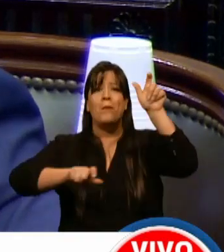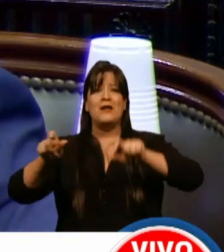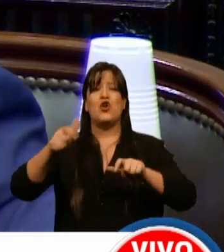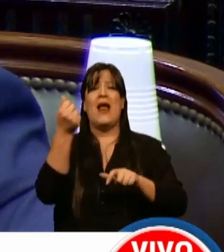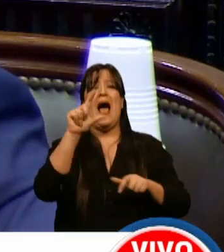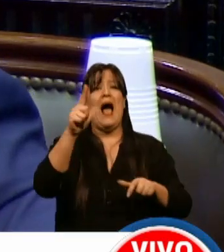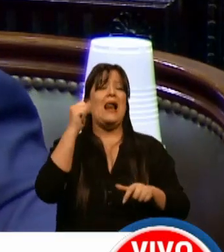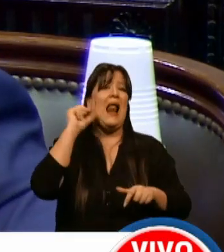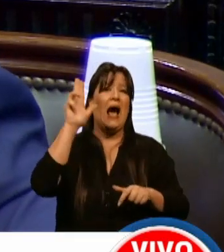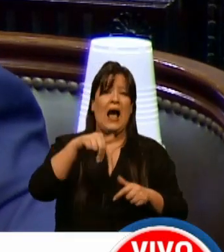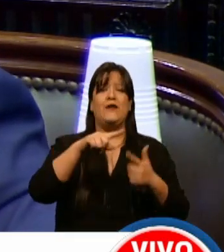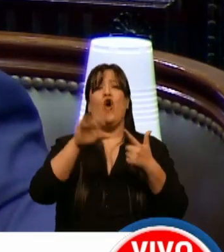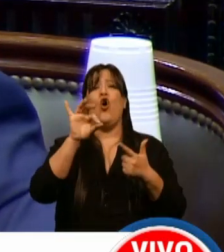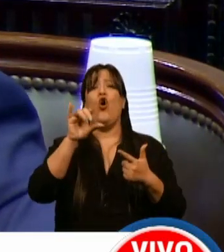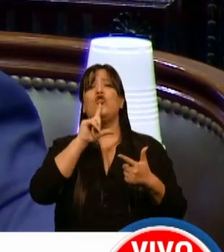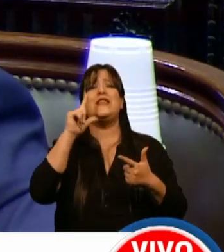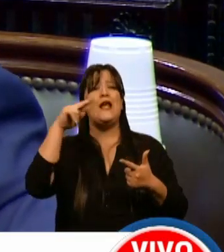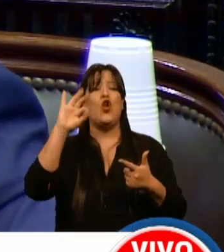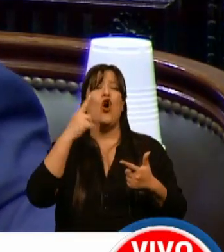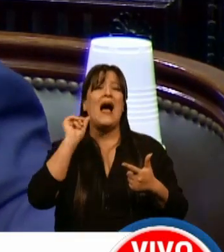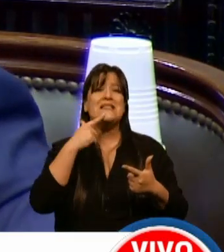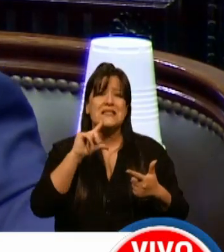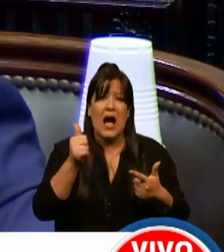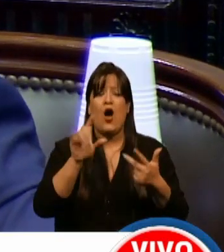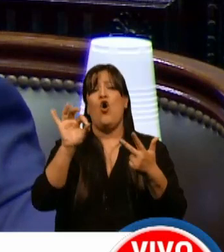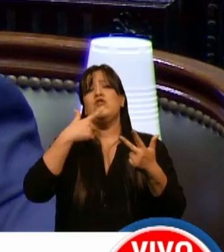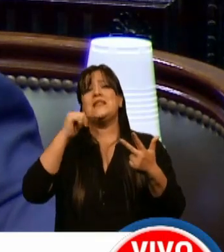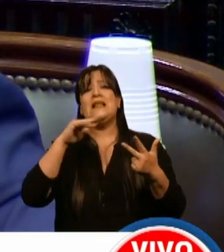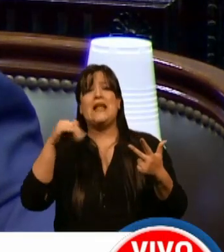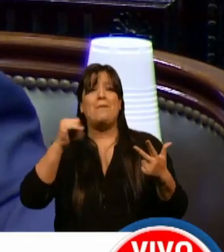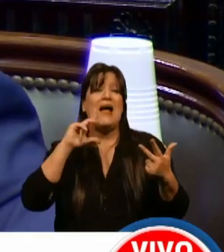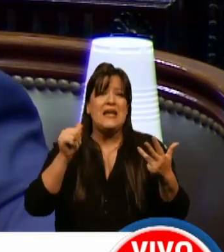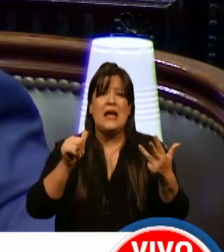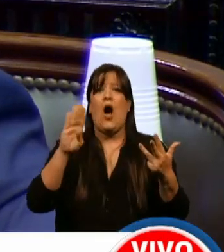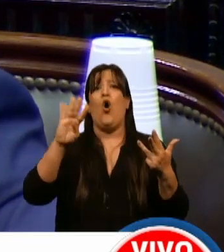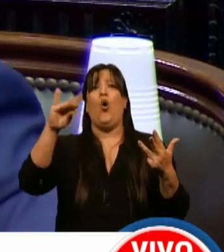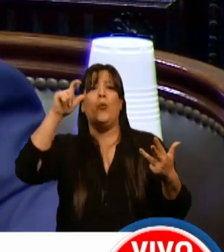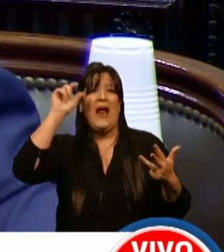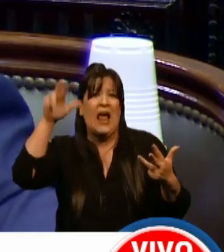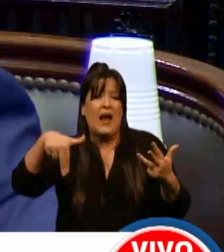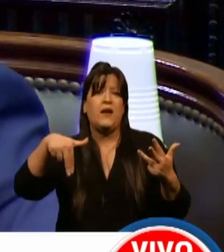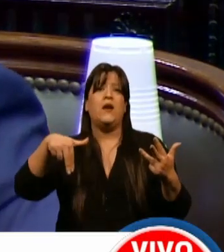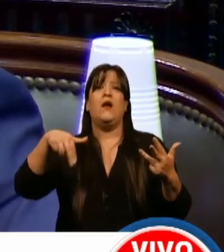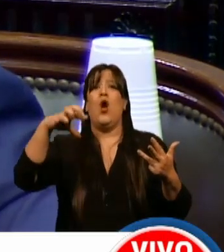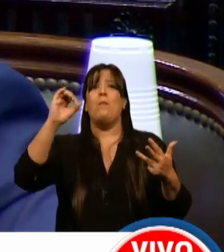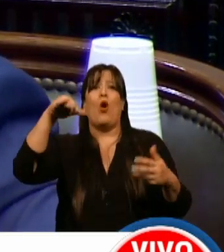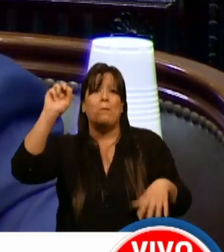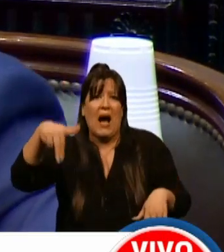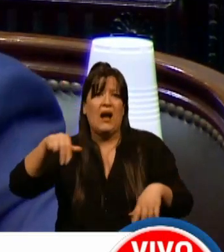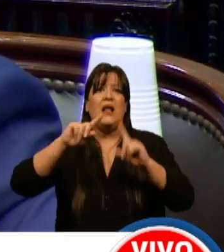Andalgalá, ni los de Tinogasta, ni los de Santa María, ni los de Pomán, ni los de Belén, ni los de La